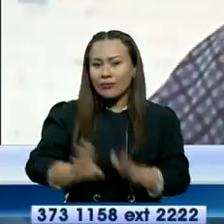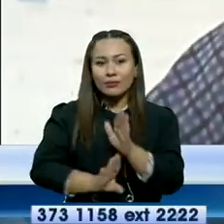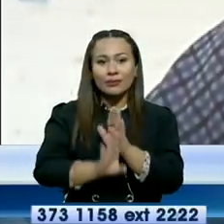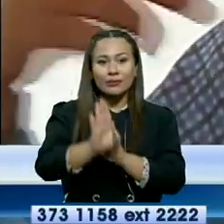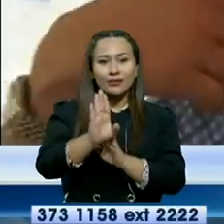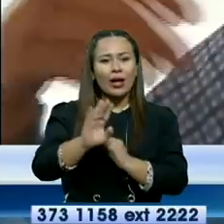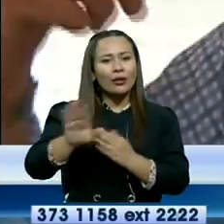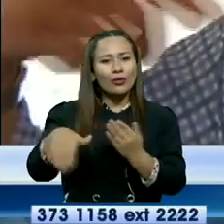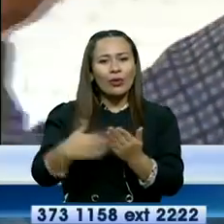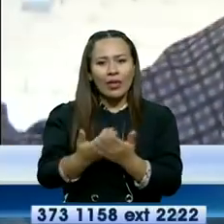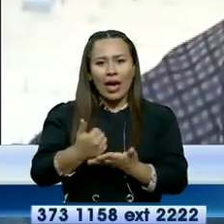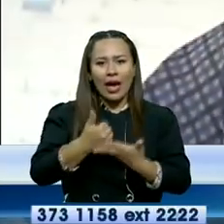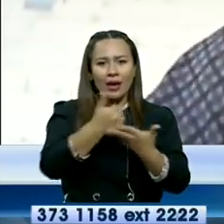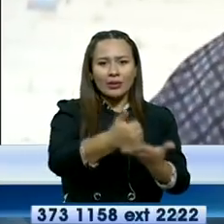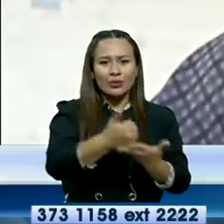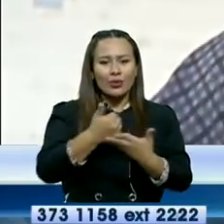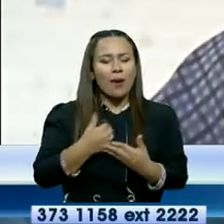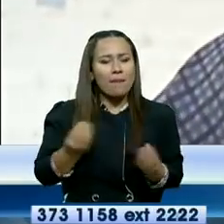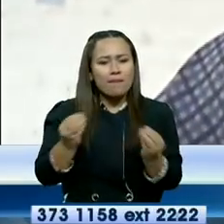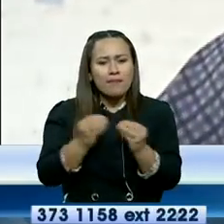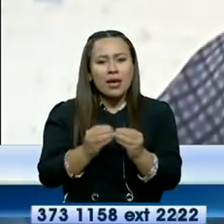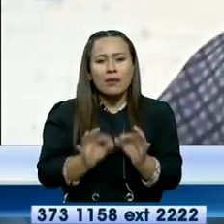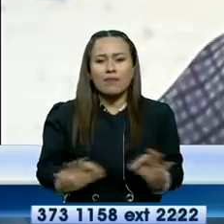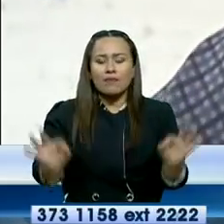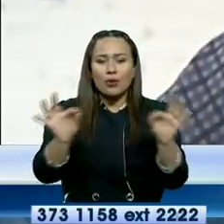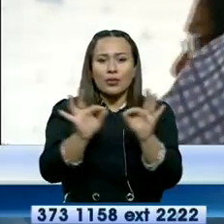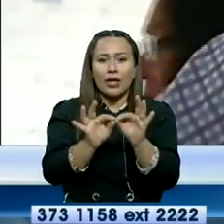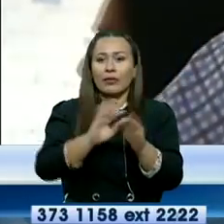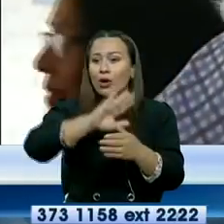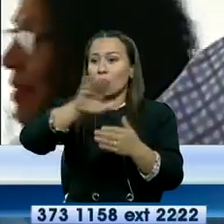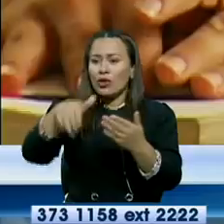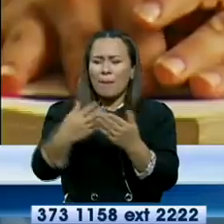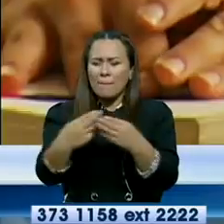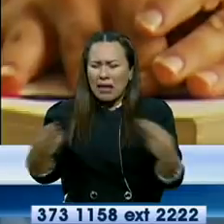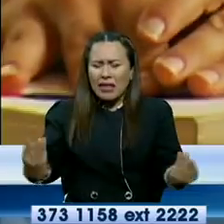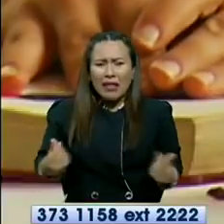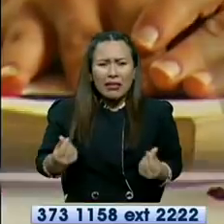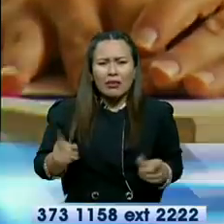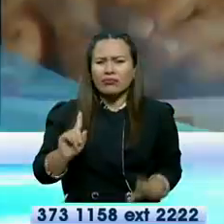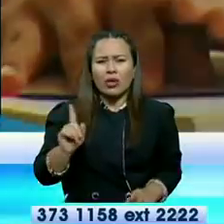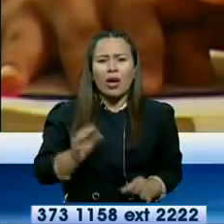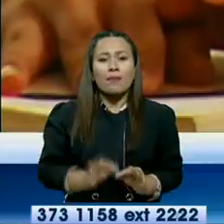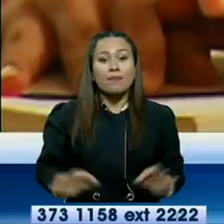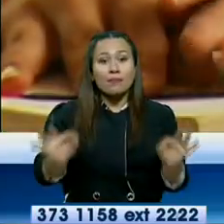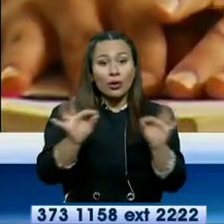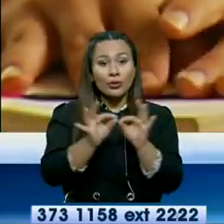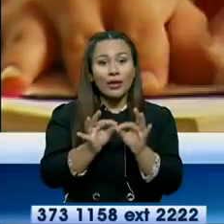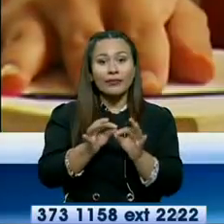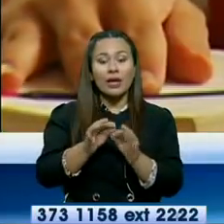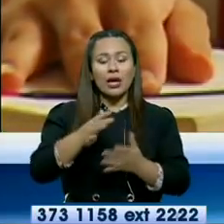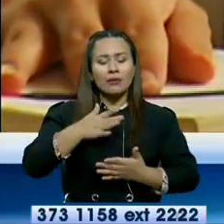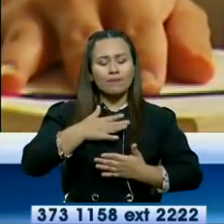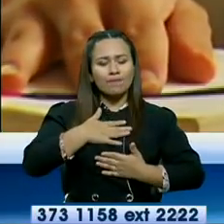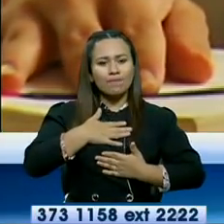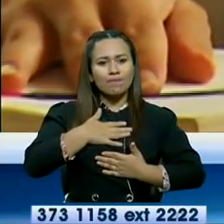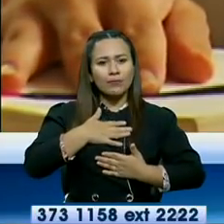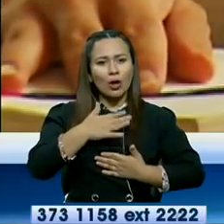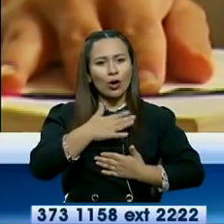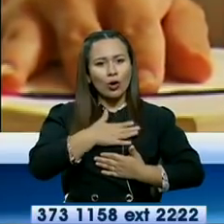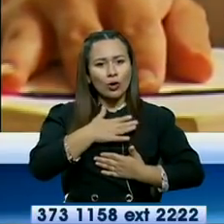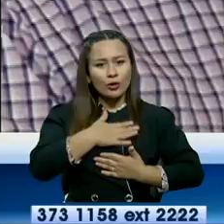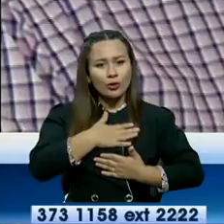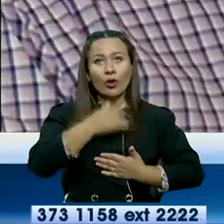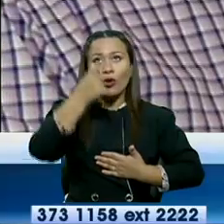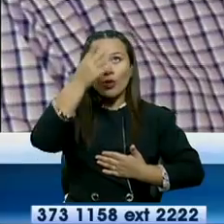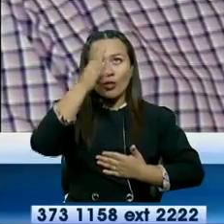rodean a uno por la ayuda de uno es mucho más satisfactorio que todo lo que pueda creer uno material. Lo fundamental es lo espiritual y el cariño